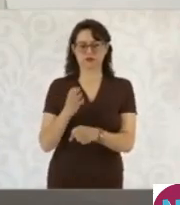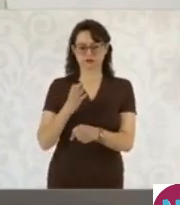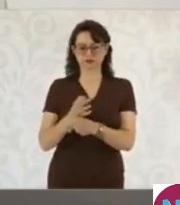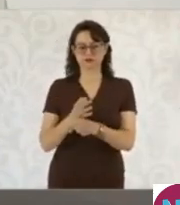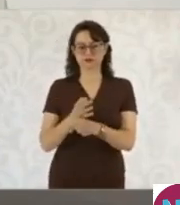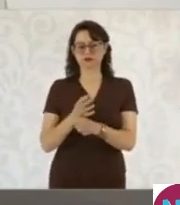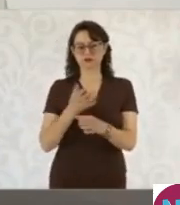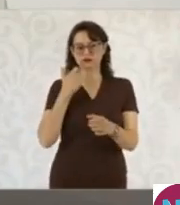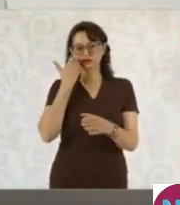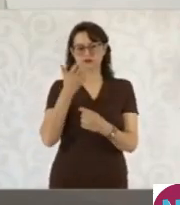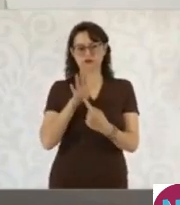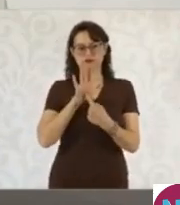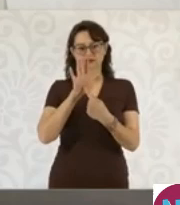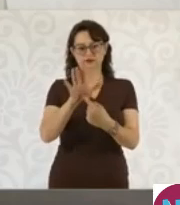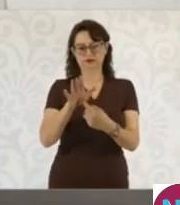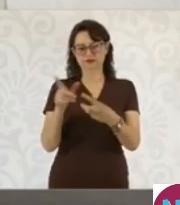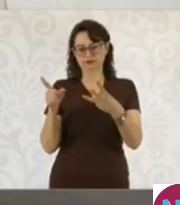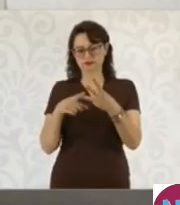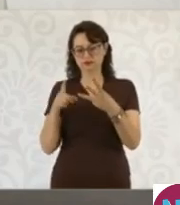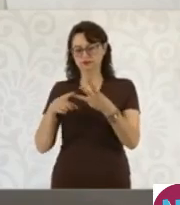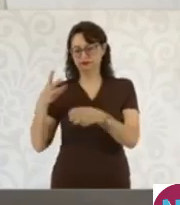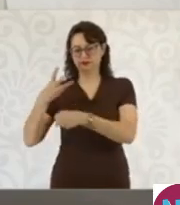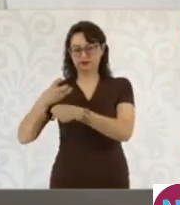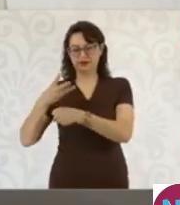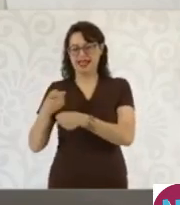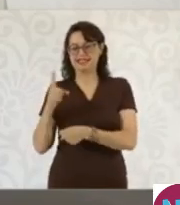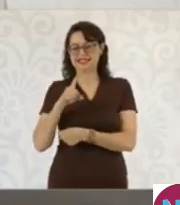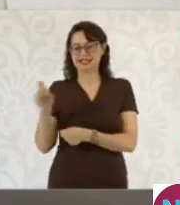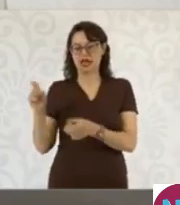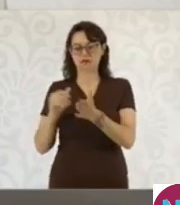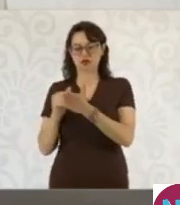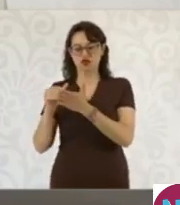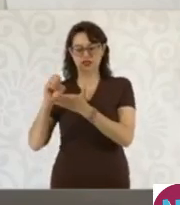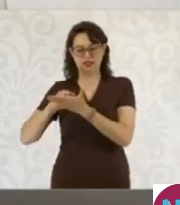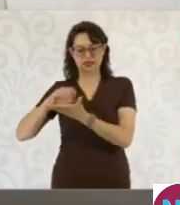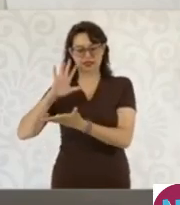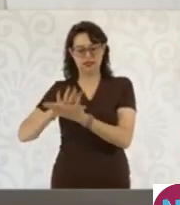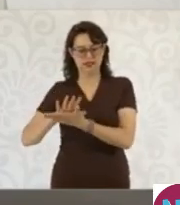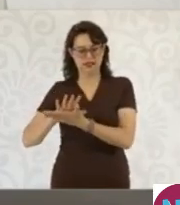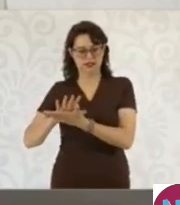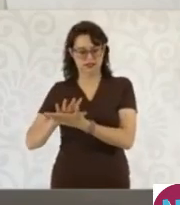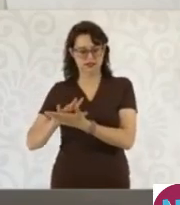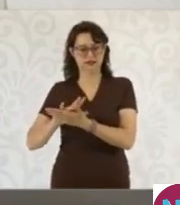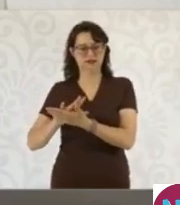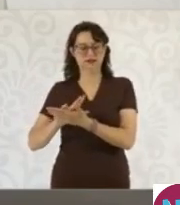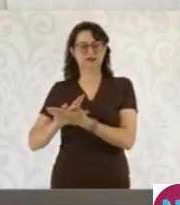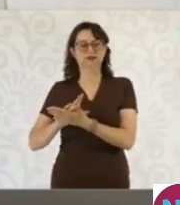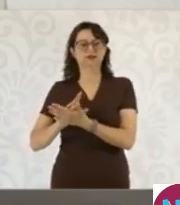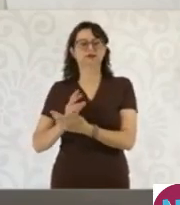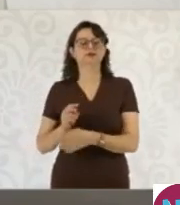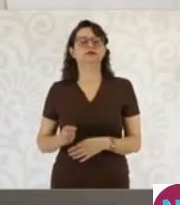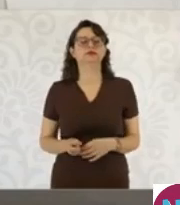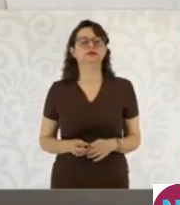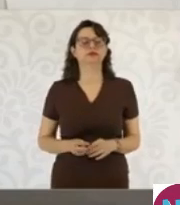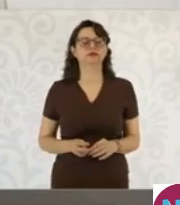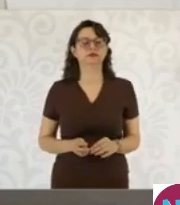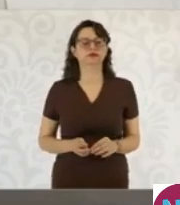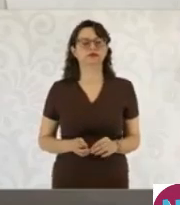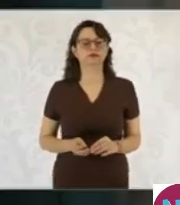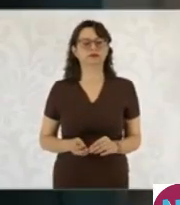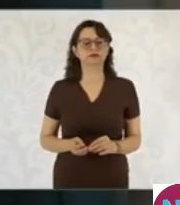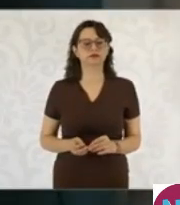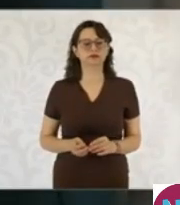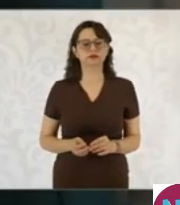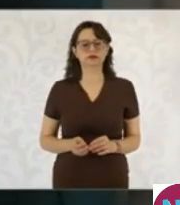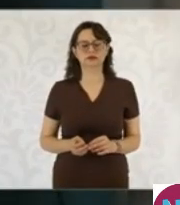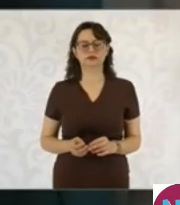esta última parte, las 100 millones de consultas de medicina familiar. Si nos pueden pasar la primera, muchas gracias. La consulta de